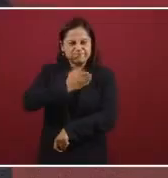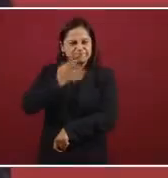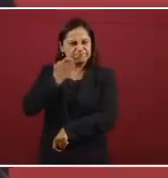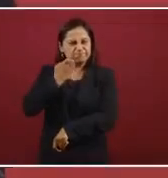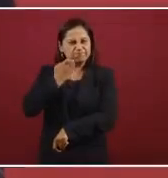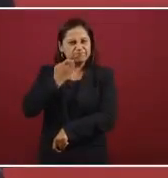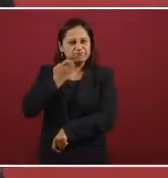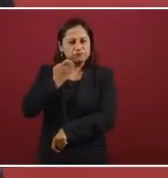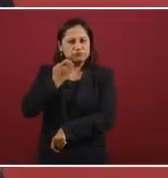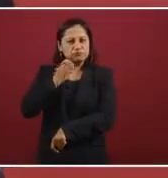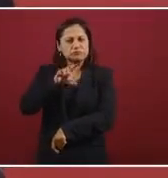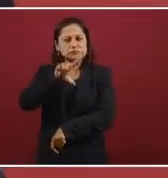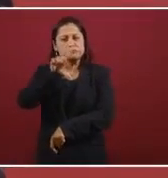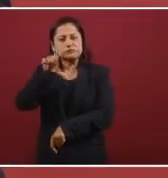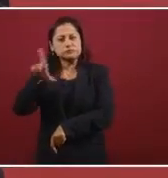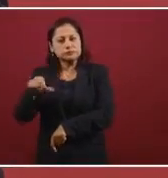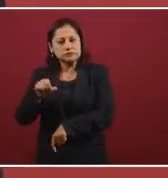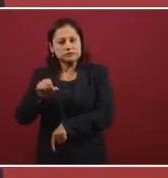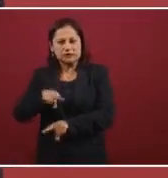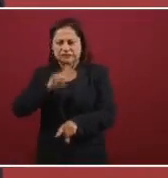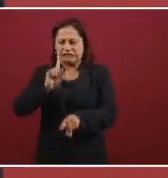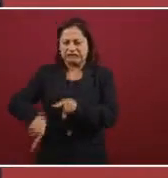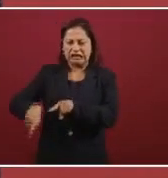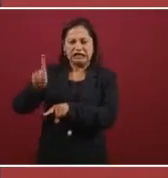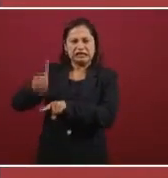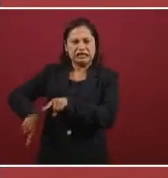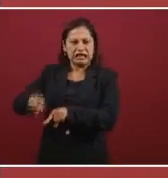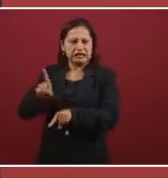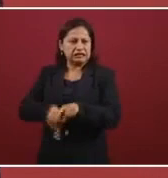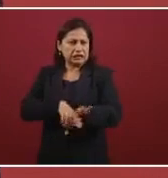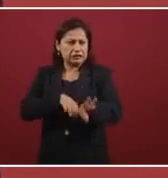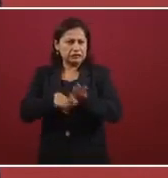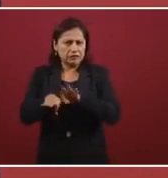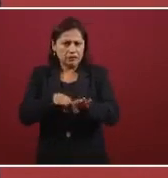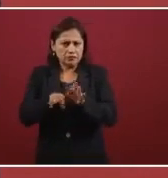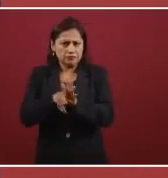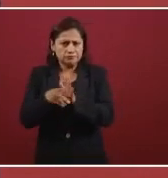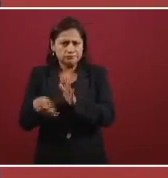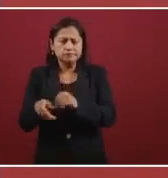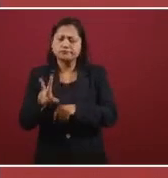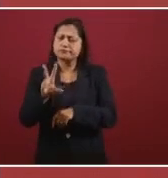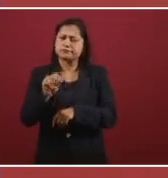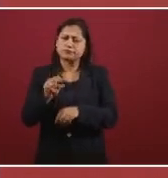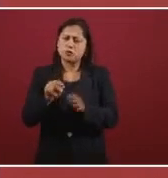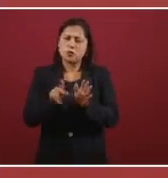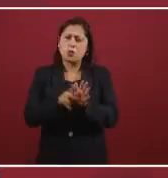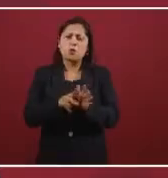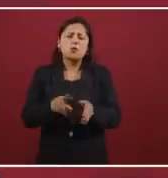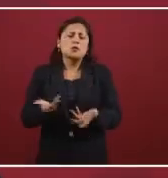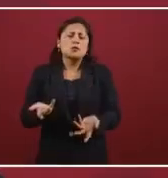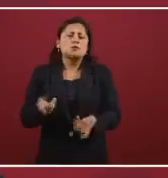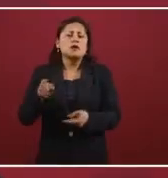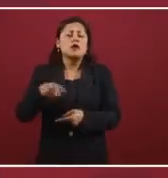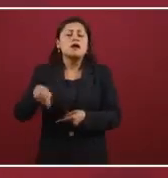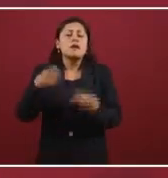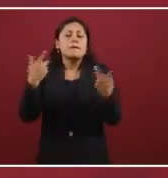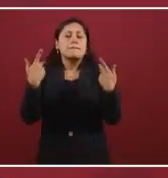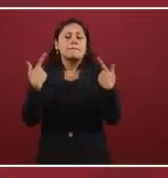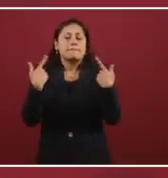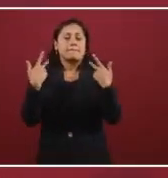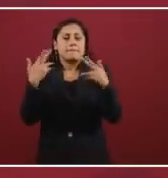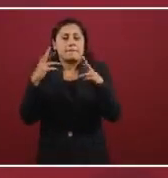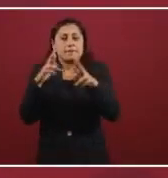eliminar de sus plazas a los maestros y que surja de